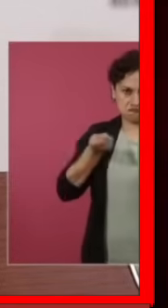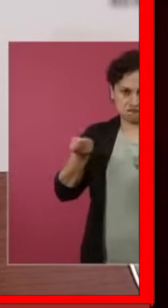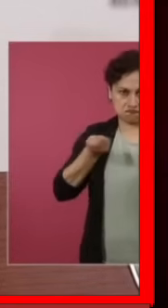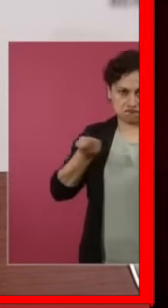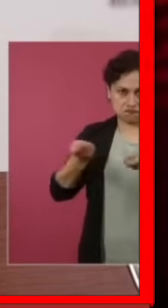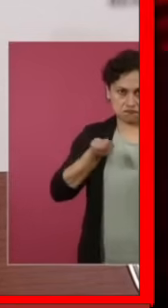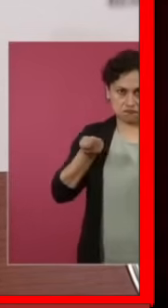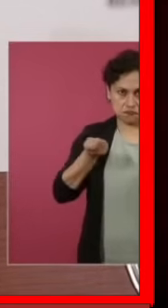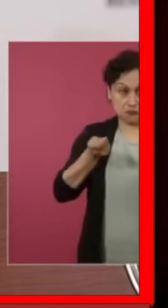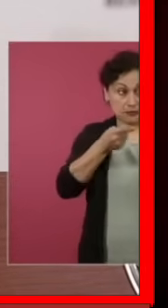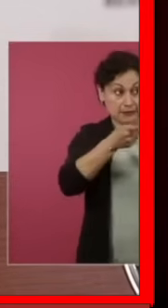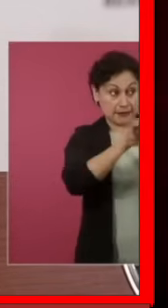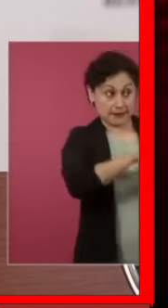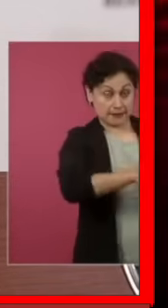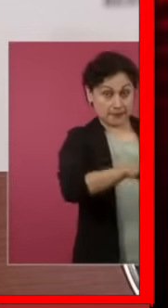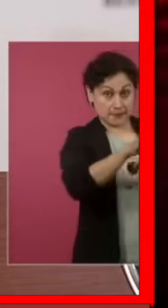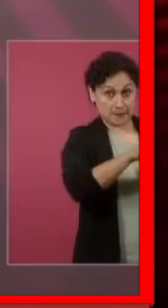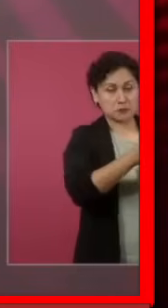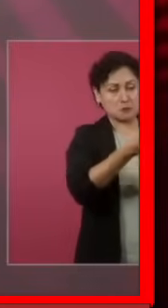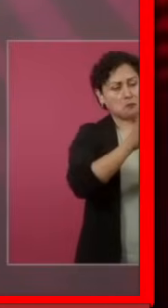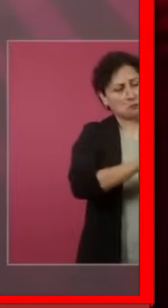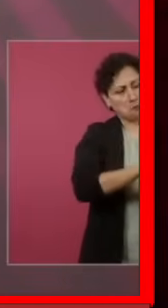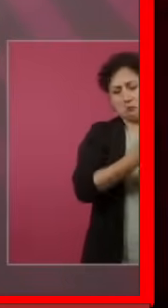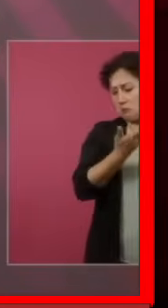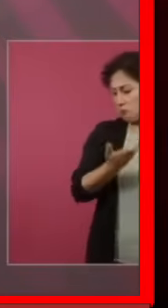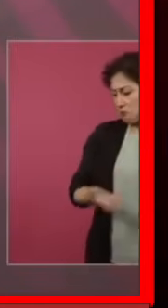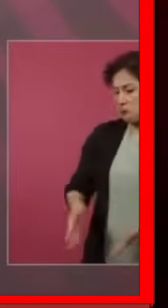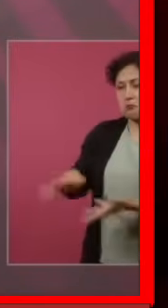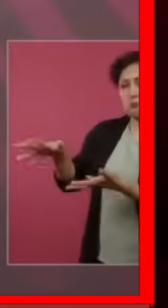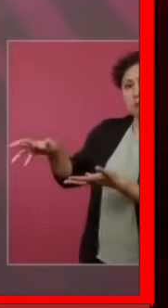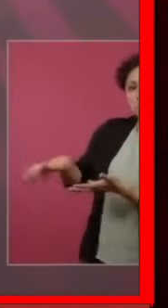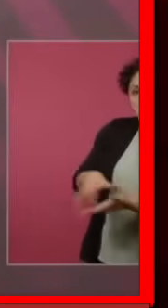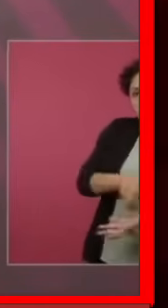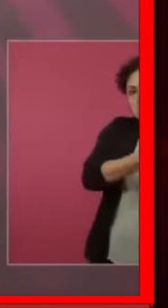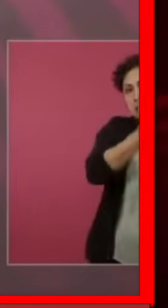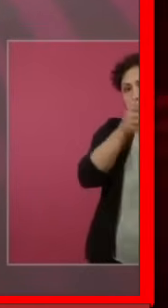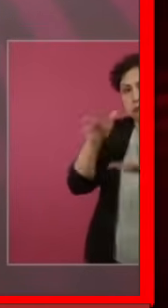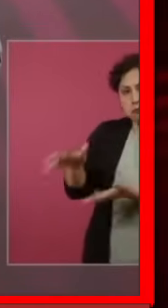les dan permiso y empiezan a escarbar,